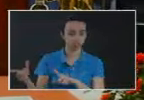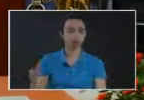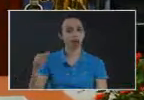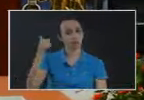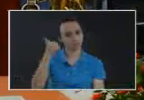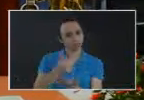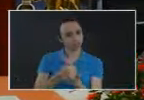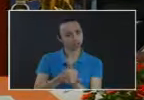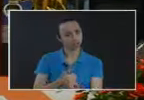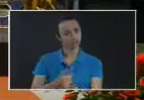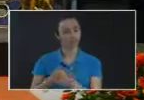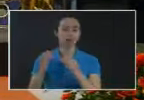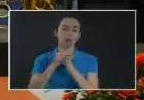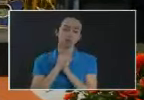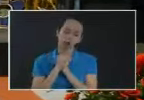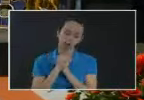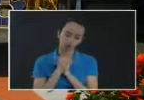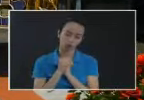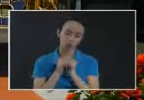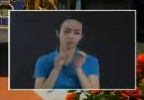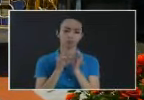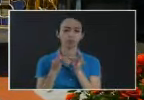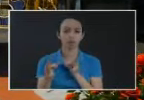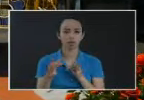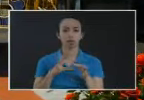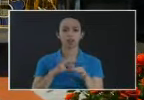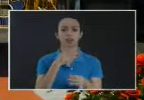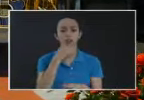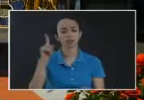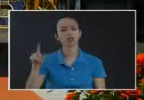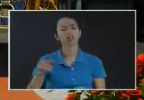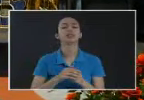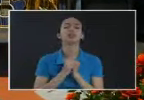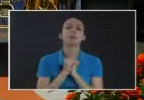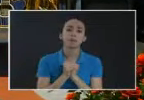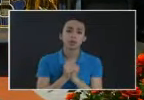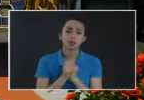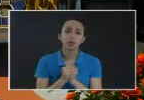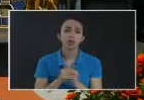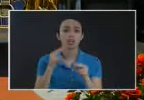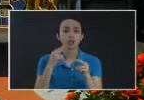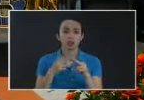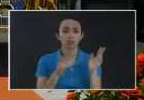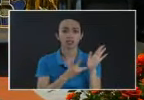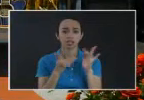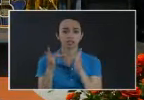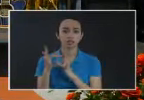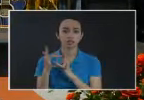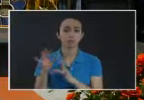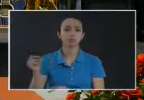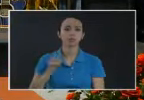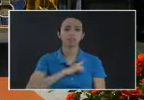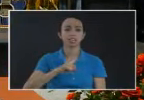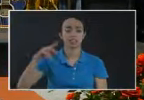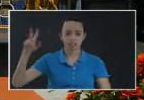Por favor, pueblo de Dios, te suplico en el nombre de Jesús que seas